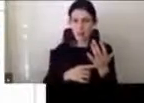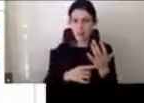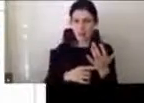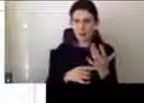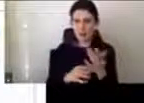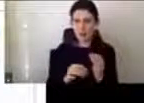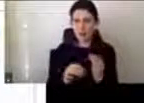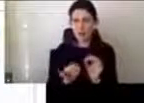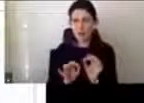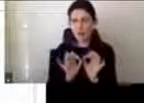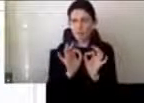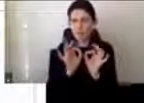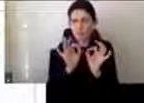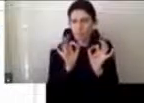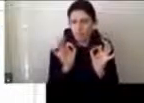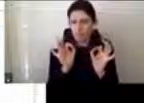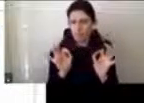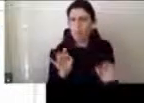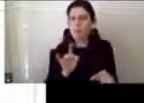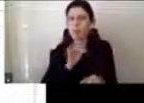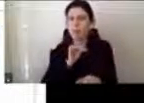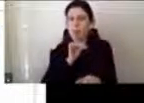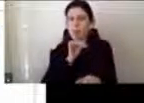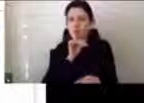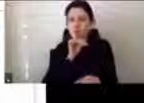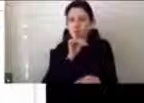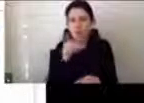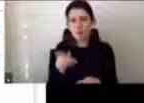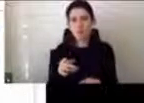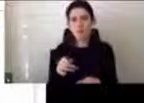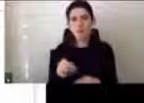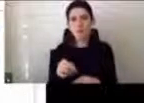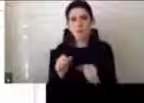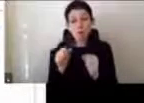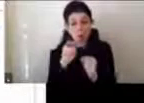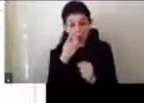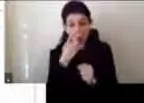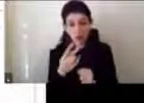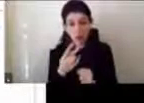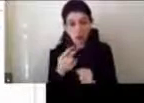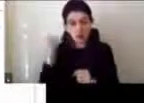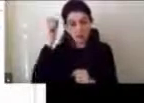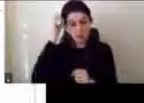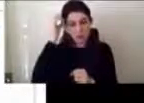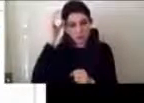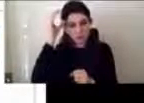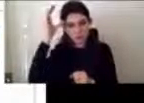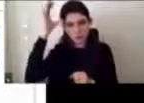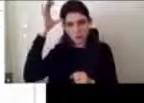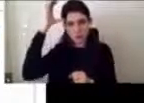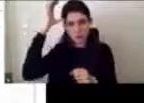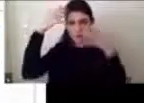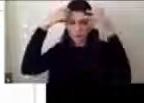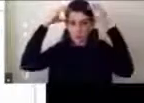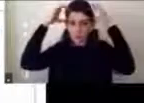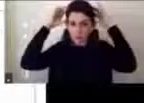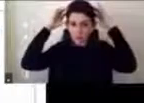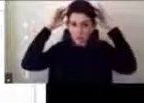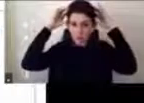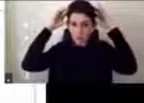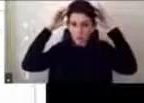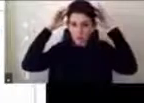sofisticadas, hemos podido evidenciar que la maduración cerebral,